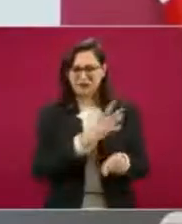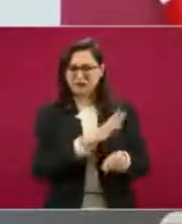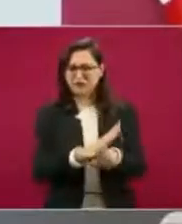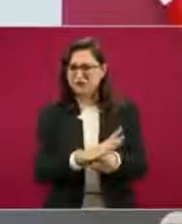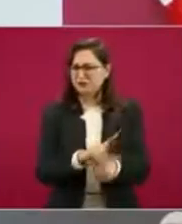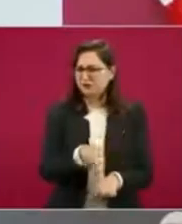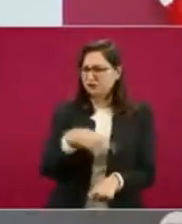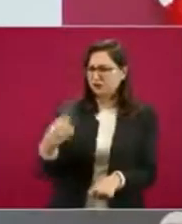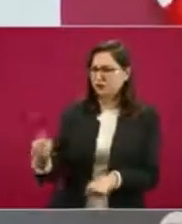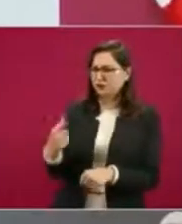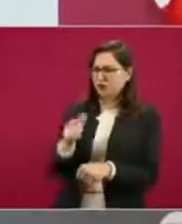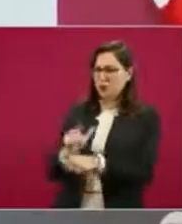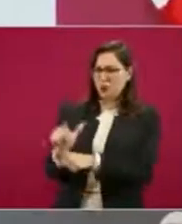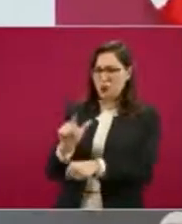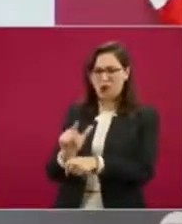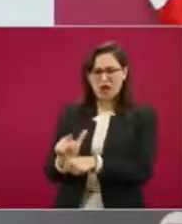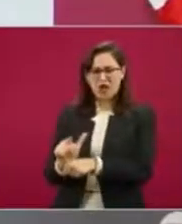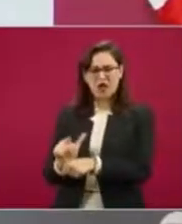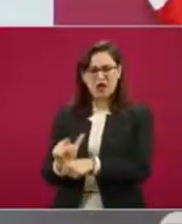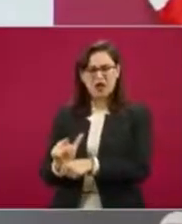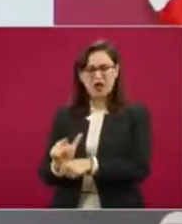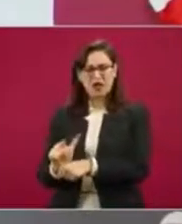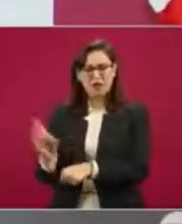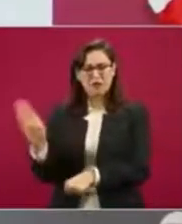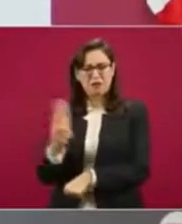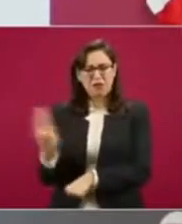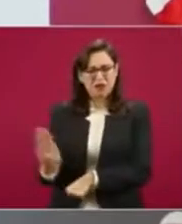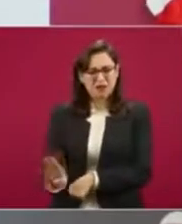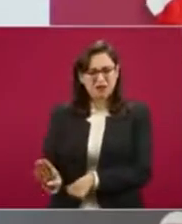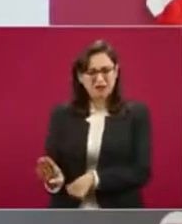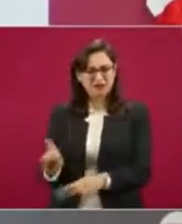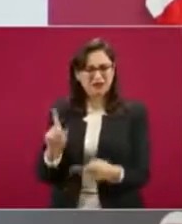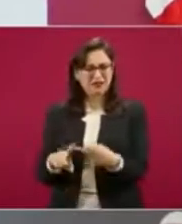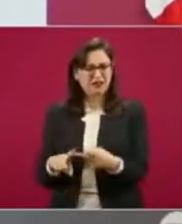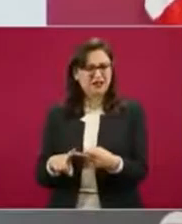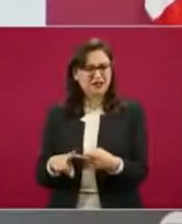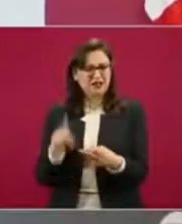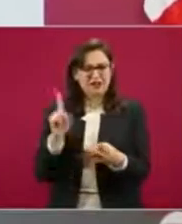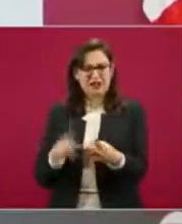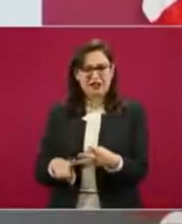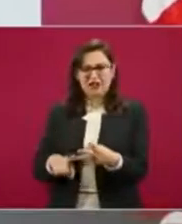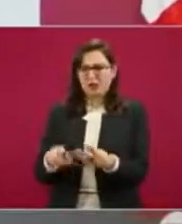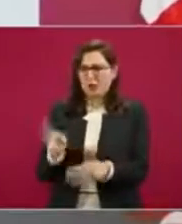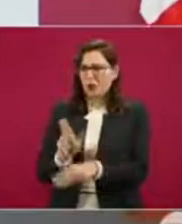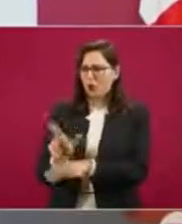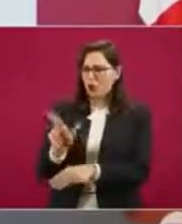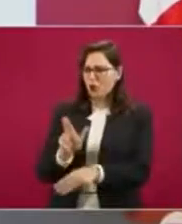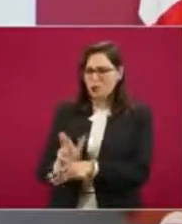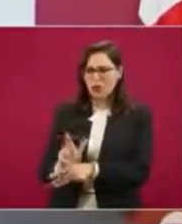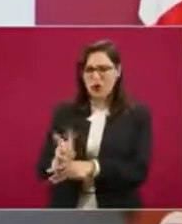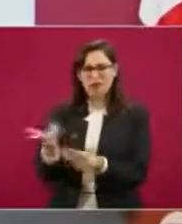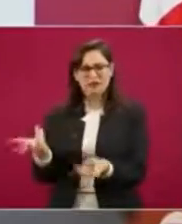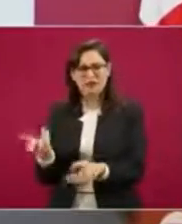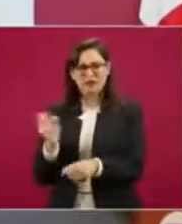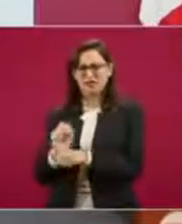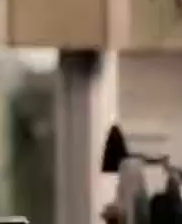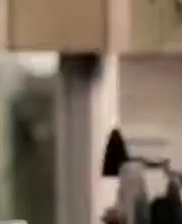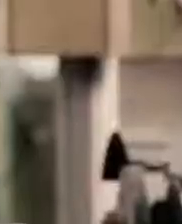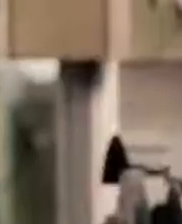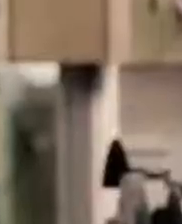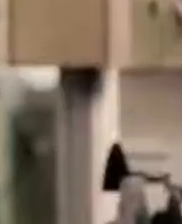Belice, en Honduras, en El Salvador, sea más elevado que en